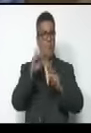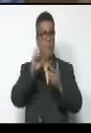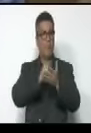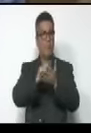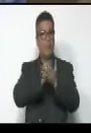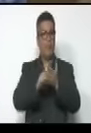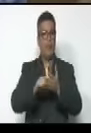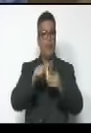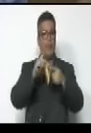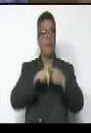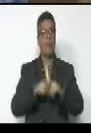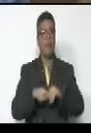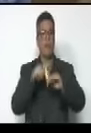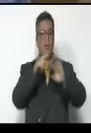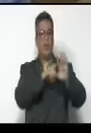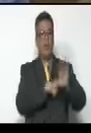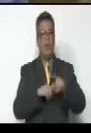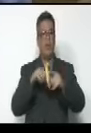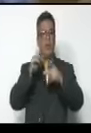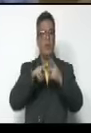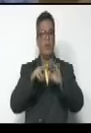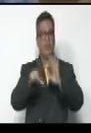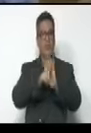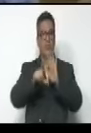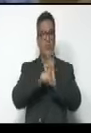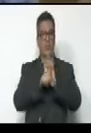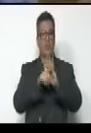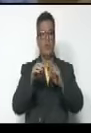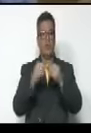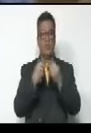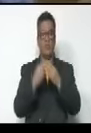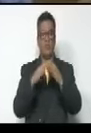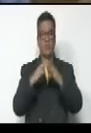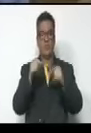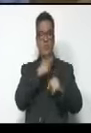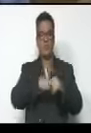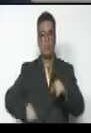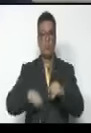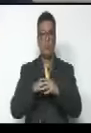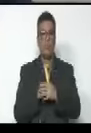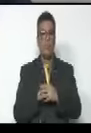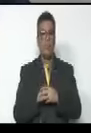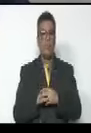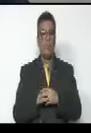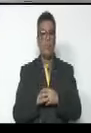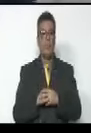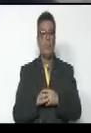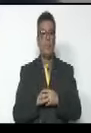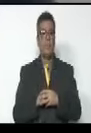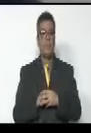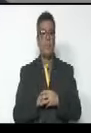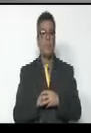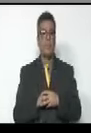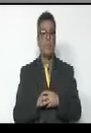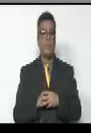el artículo 16 de la Ley Orgánica del Poder Electoral. Es todo, ciudadano presidente.